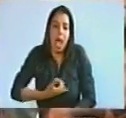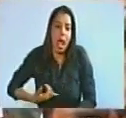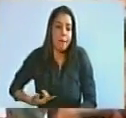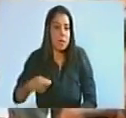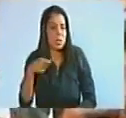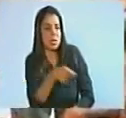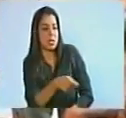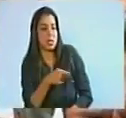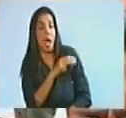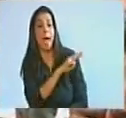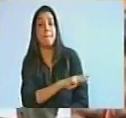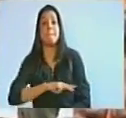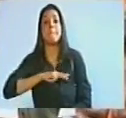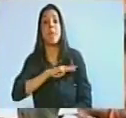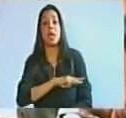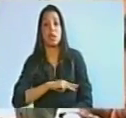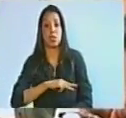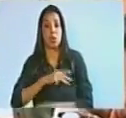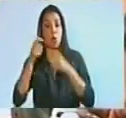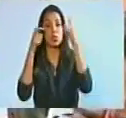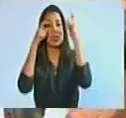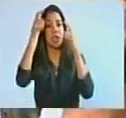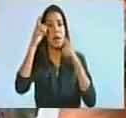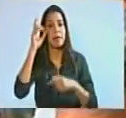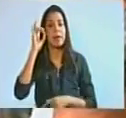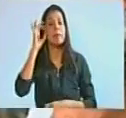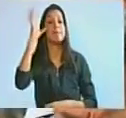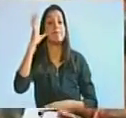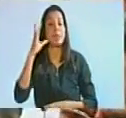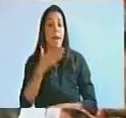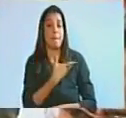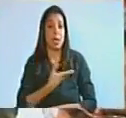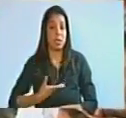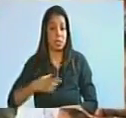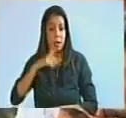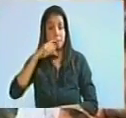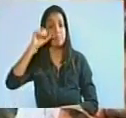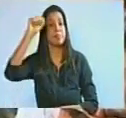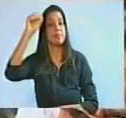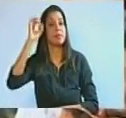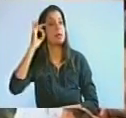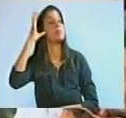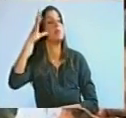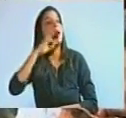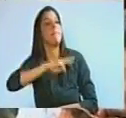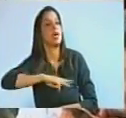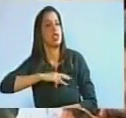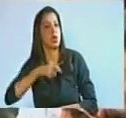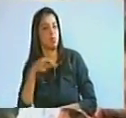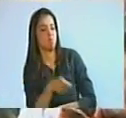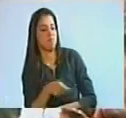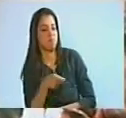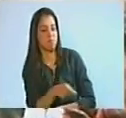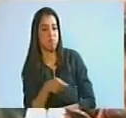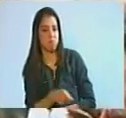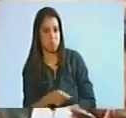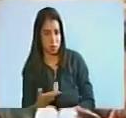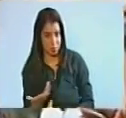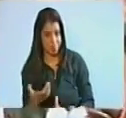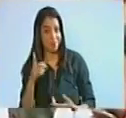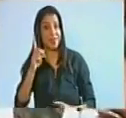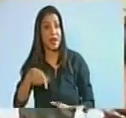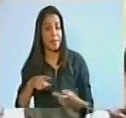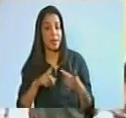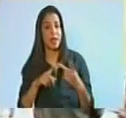misiones que nuestro presidente Nicolás Maduro Moro nos ha dado a nuestro pueblo. Han atacado a